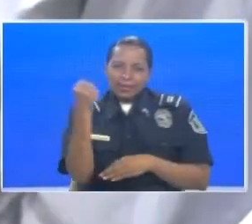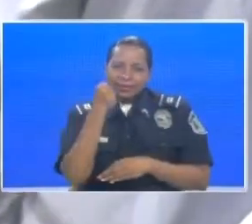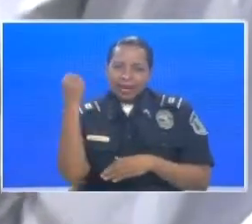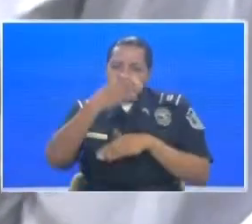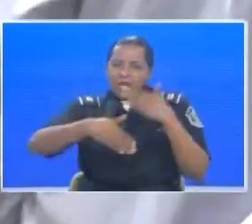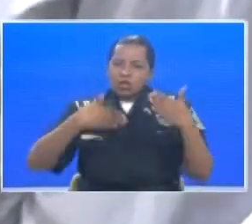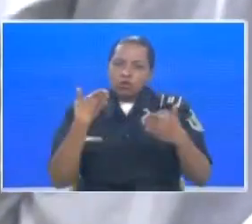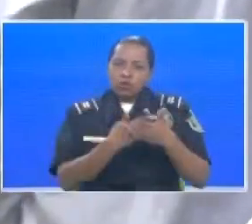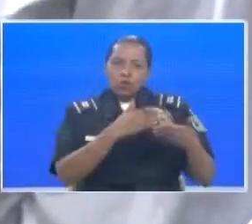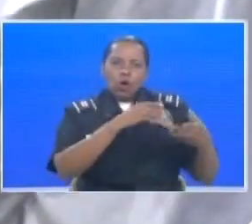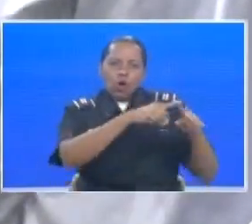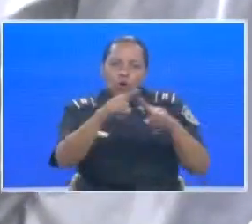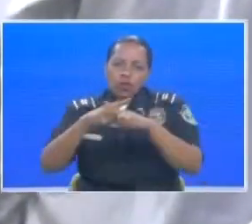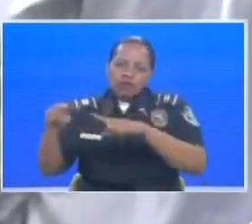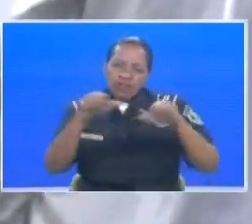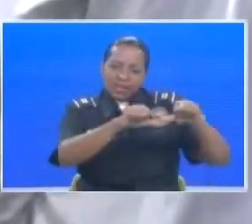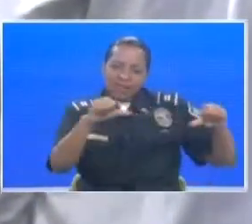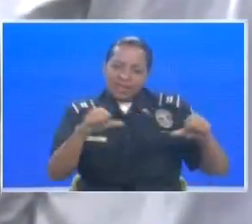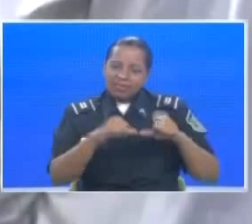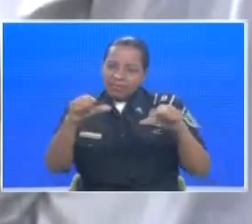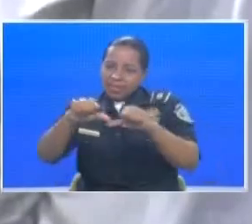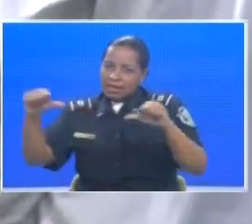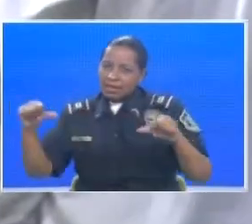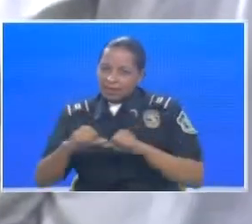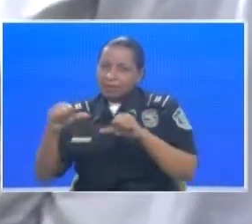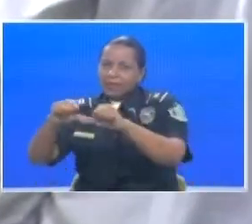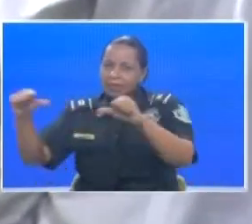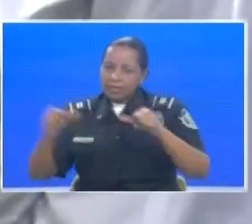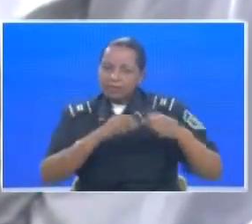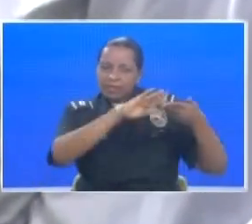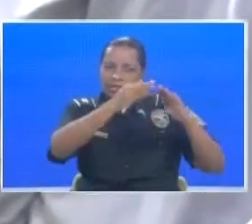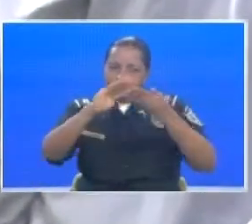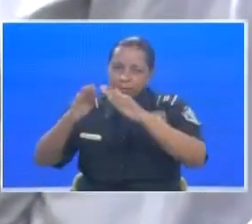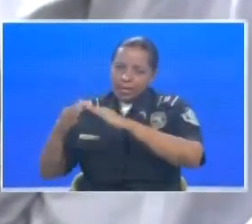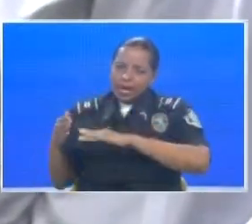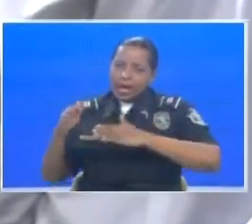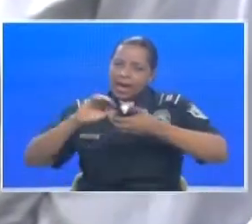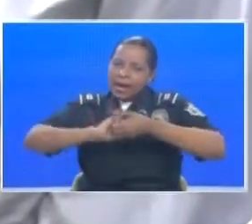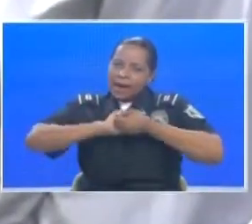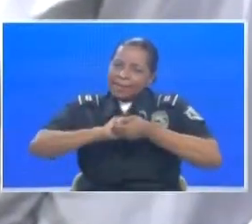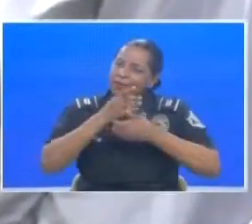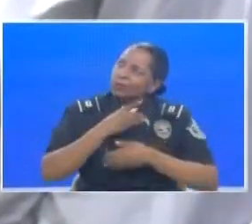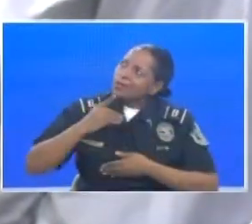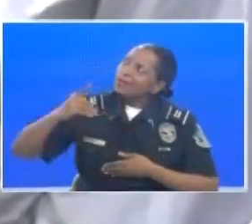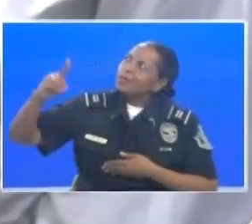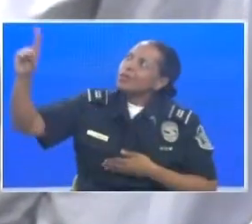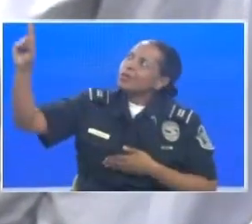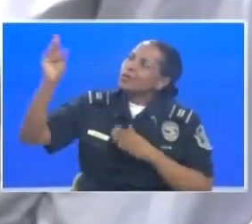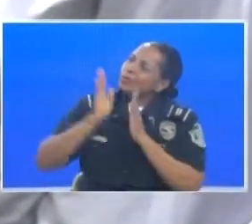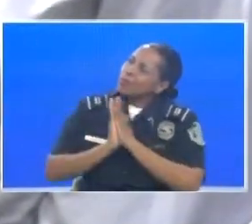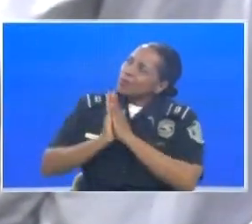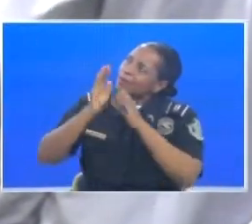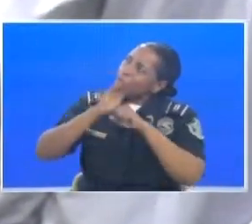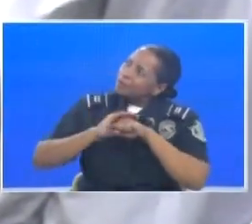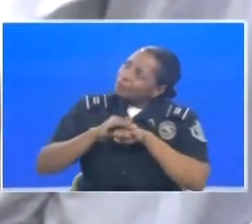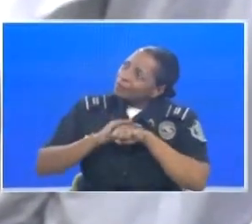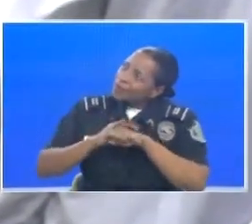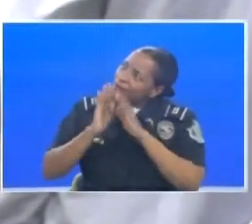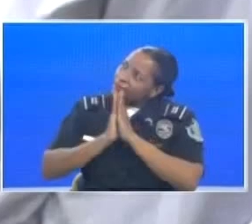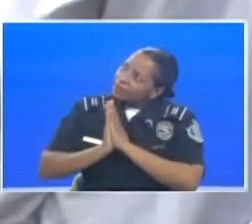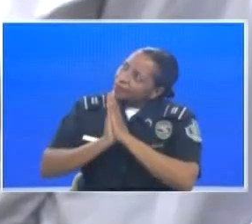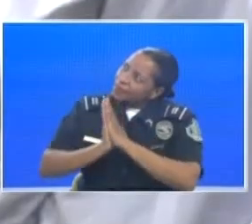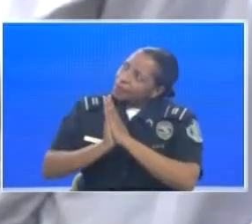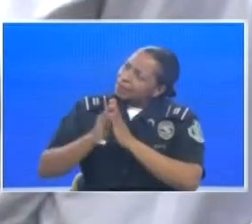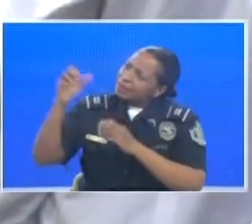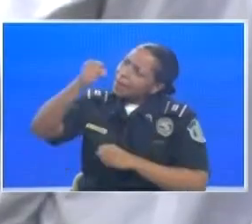todos los sectores, sin exclusión, de la mano de Dios vamos a salir y vamos a